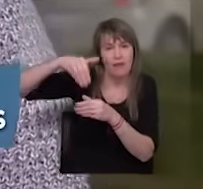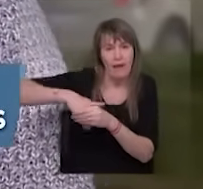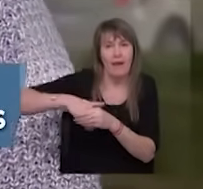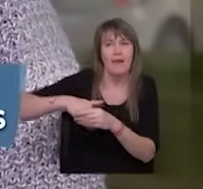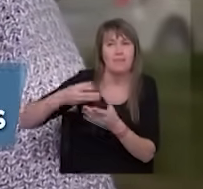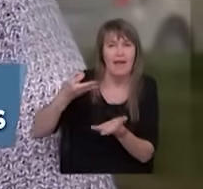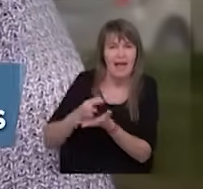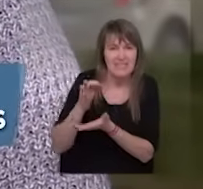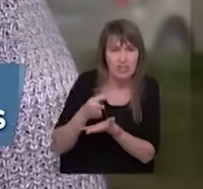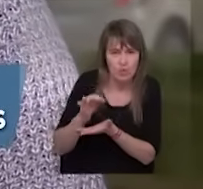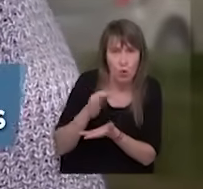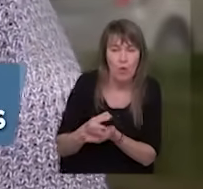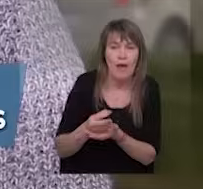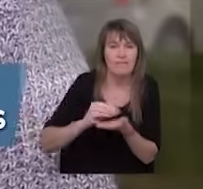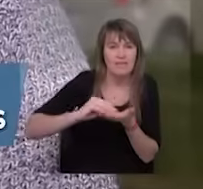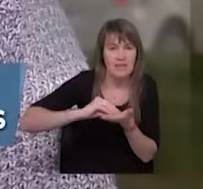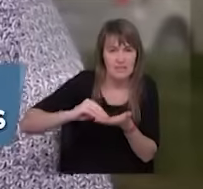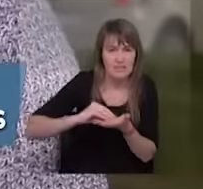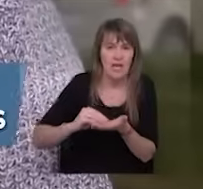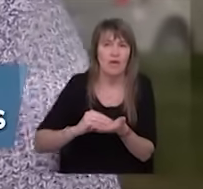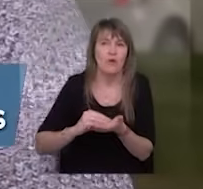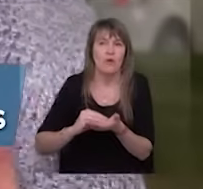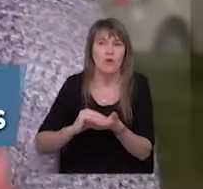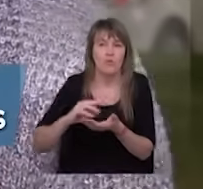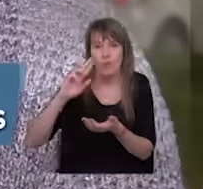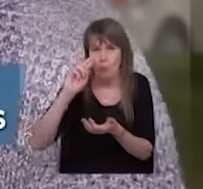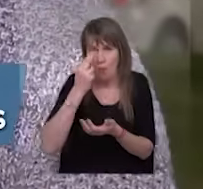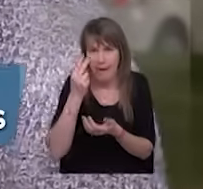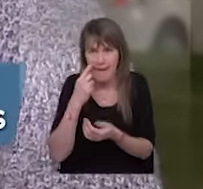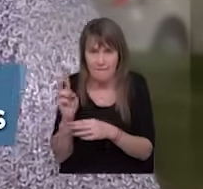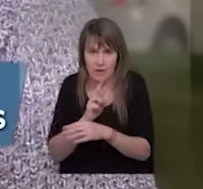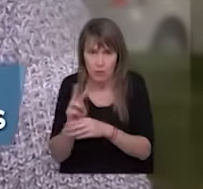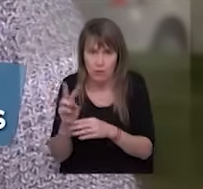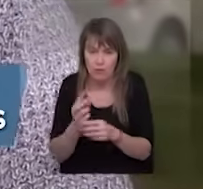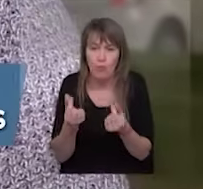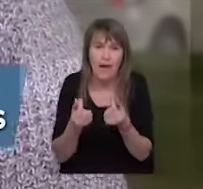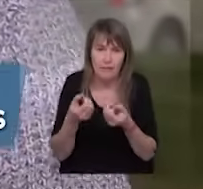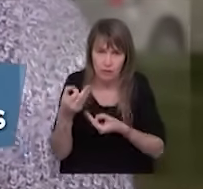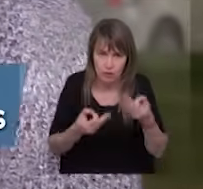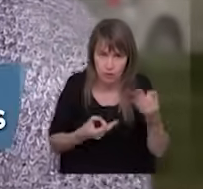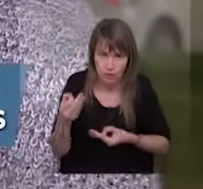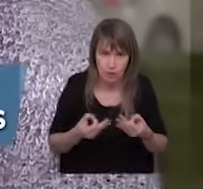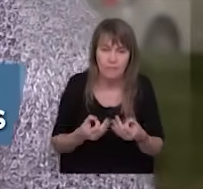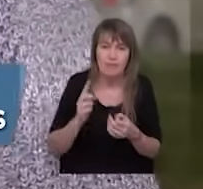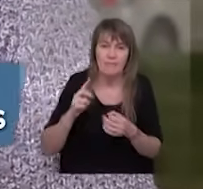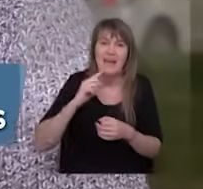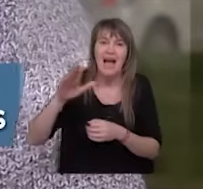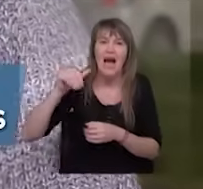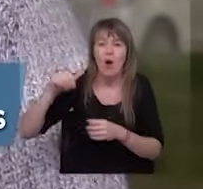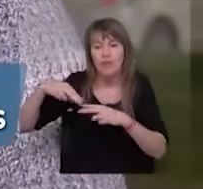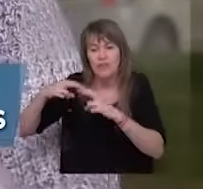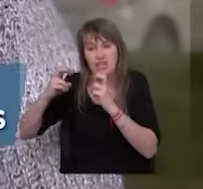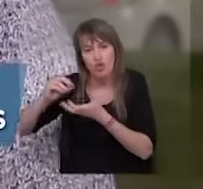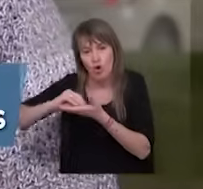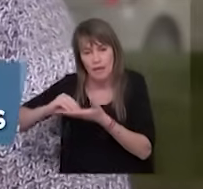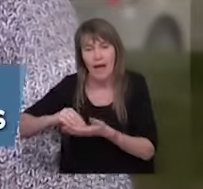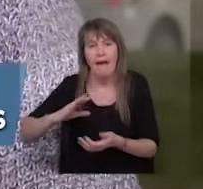la unidad de análisis financiero del Banco Central del Uruguay la senac para controlar los estados contables también va a poder ejercer auditorías va a